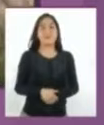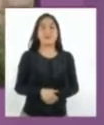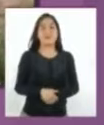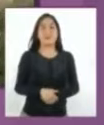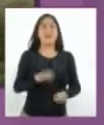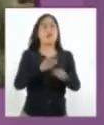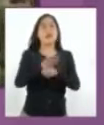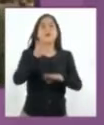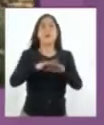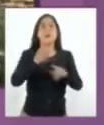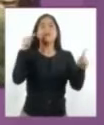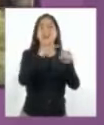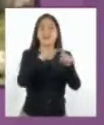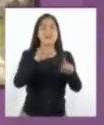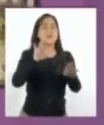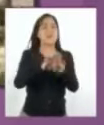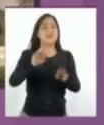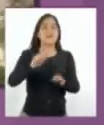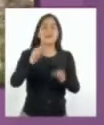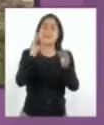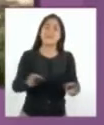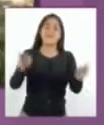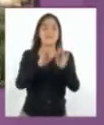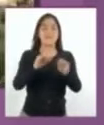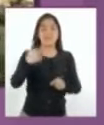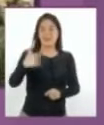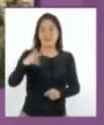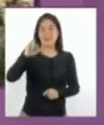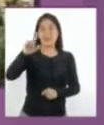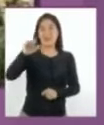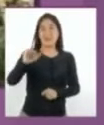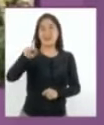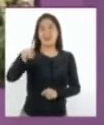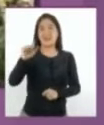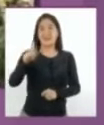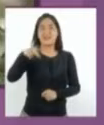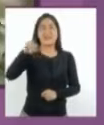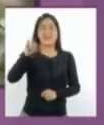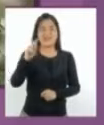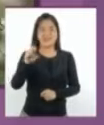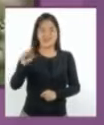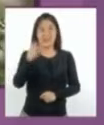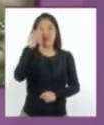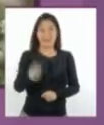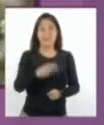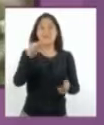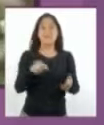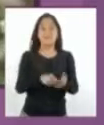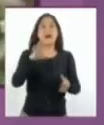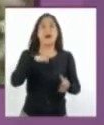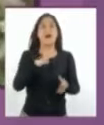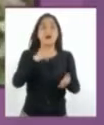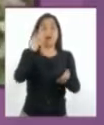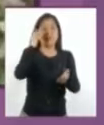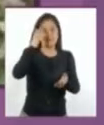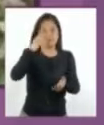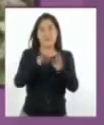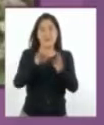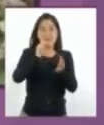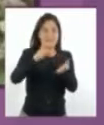Una de las cuevas más prodigiosas es Guilana Kitz. En ella se hallaron semillas de